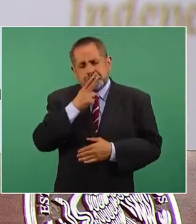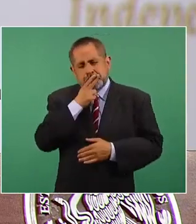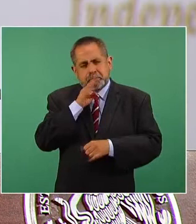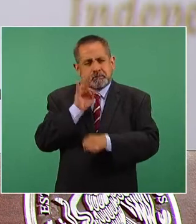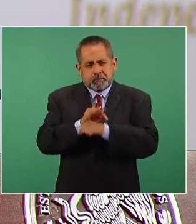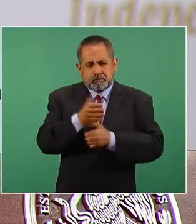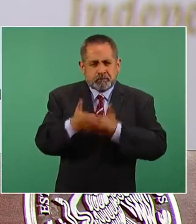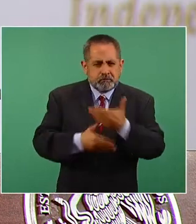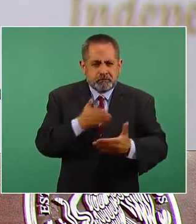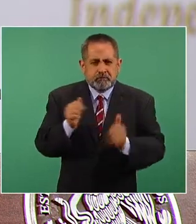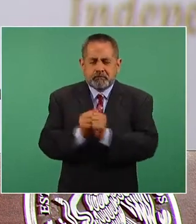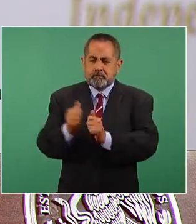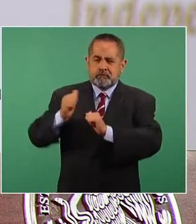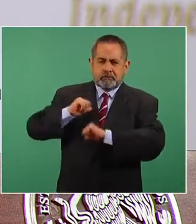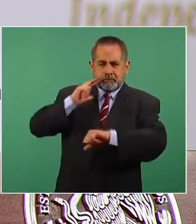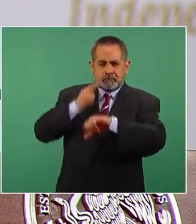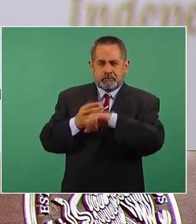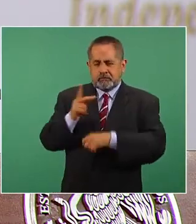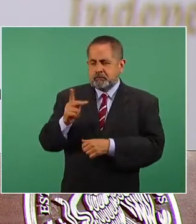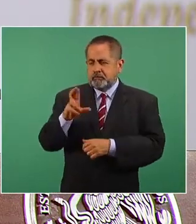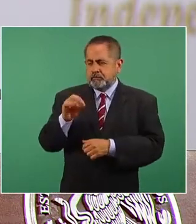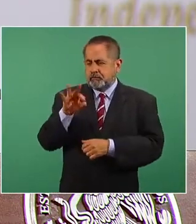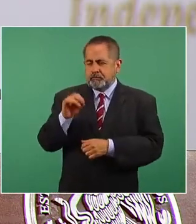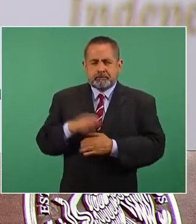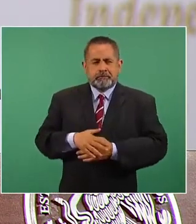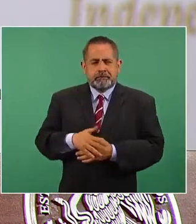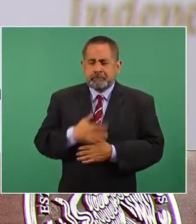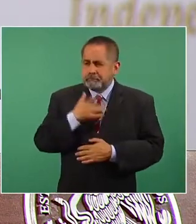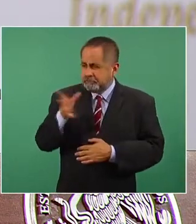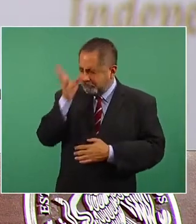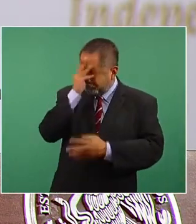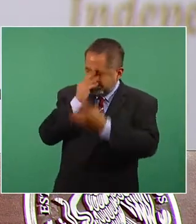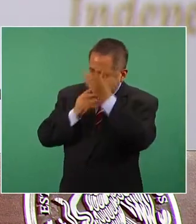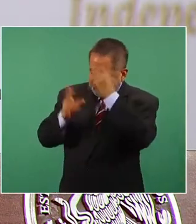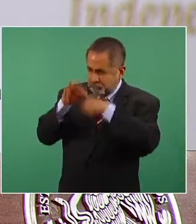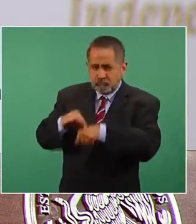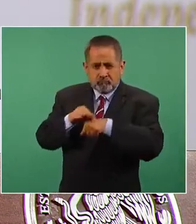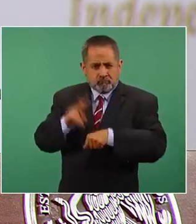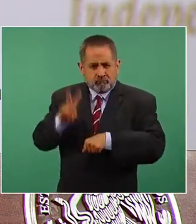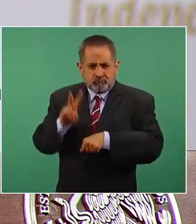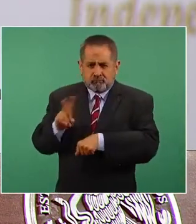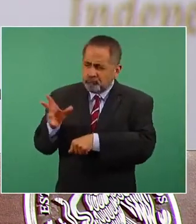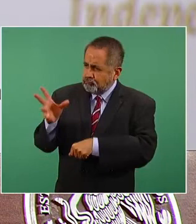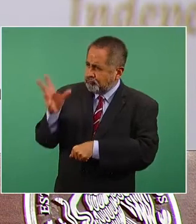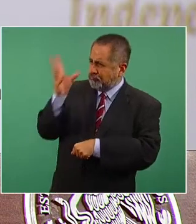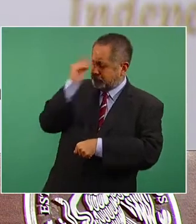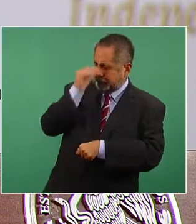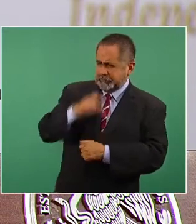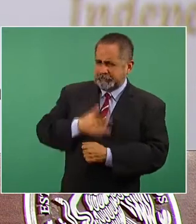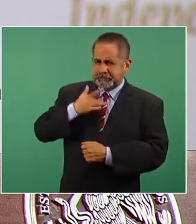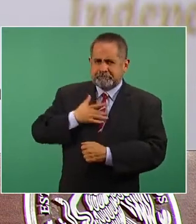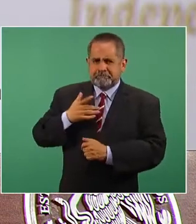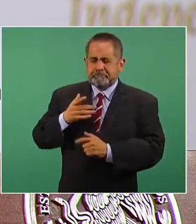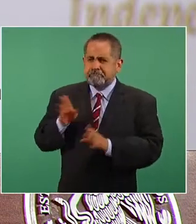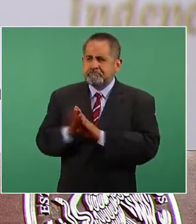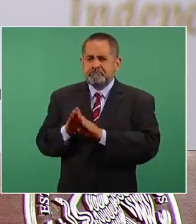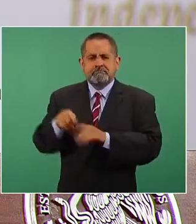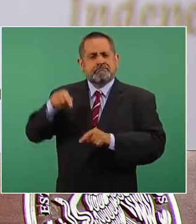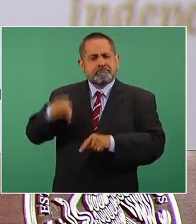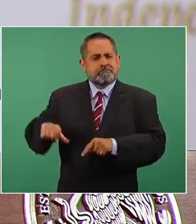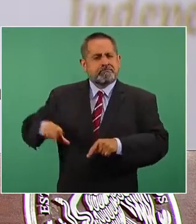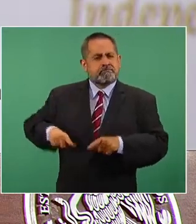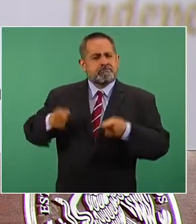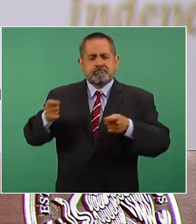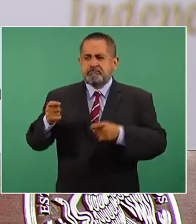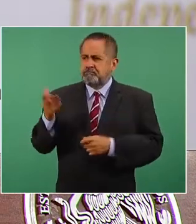México, desde la Profeco. Viví, sentí y aprendí de primera mano los valores que cimentan el